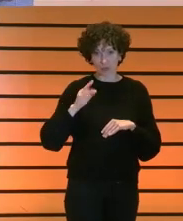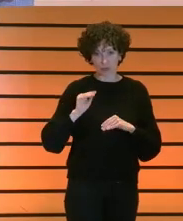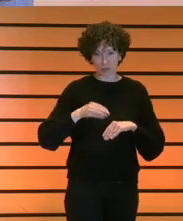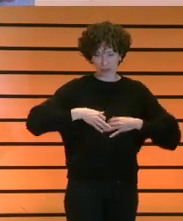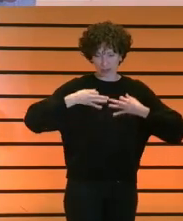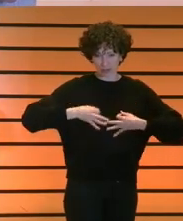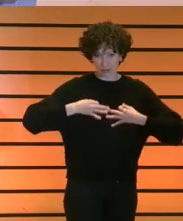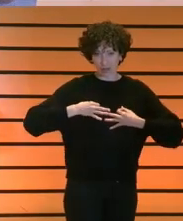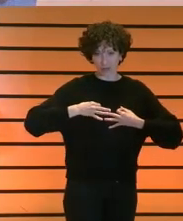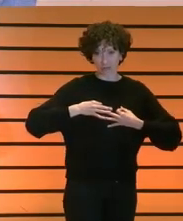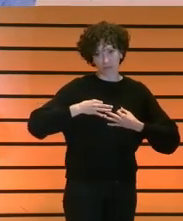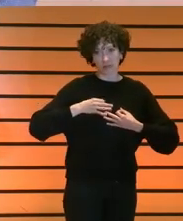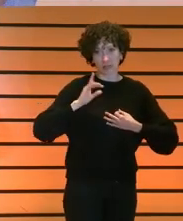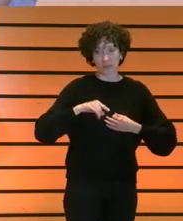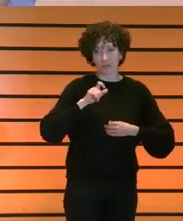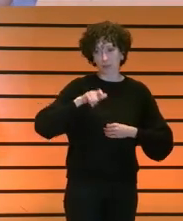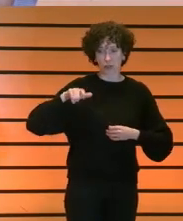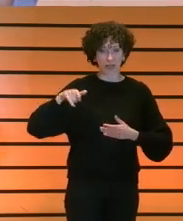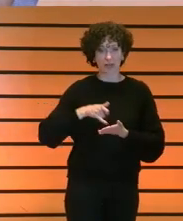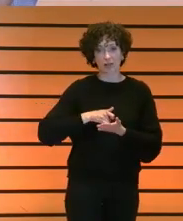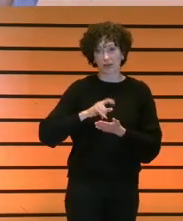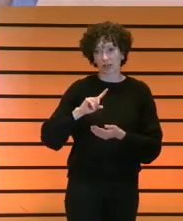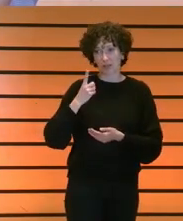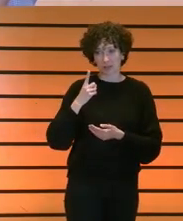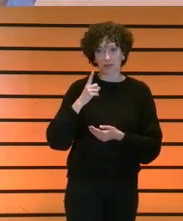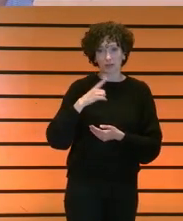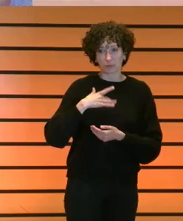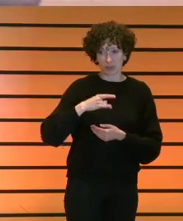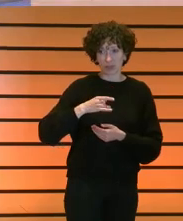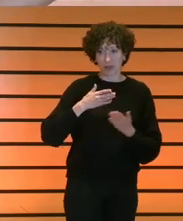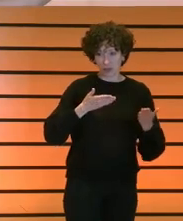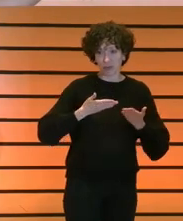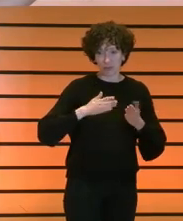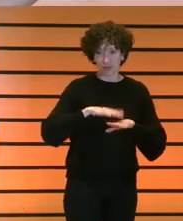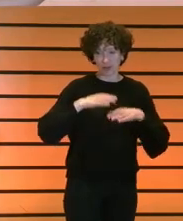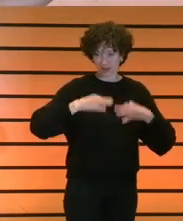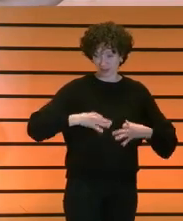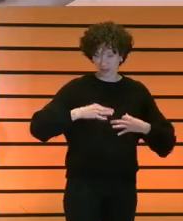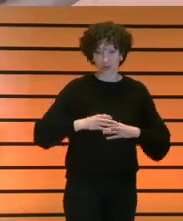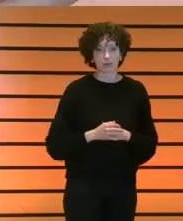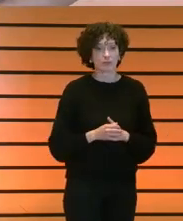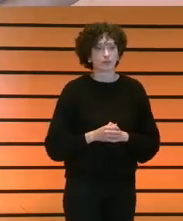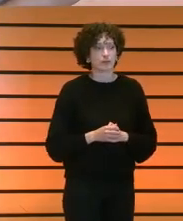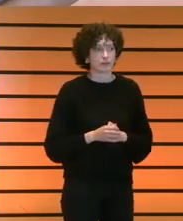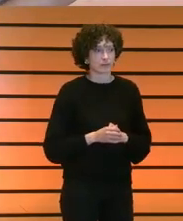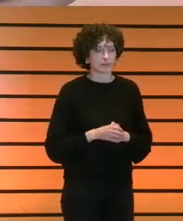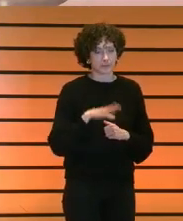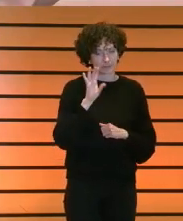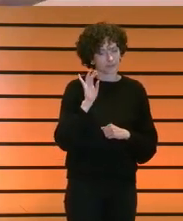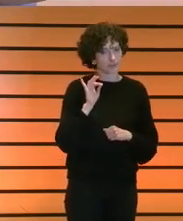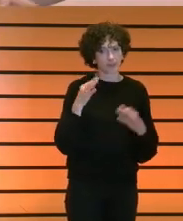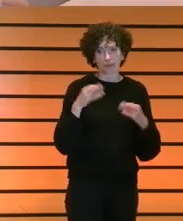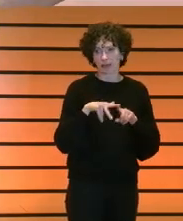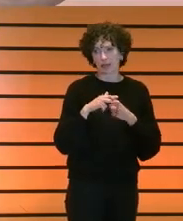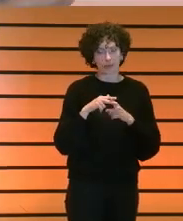por ende, de las más golpeadas, ¿no?, por situaciones de exclusión. Sí, efectivamente. Hay que usar todas